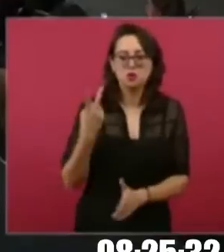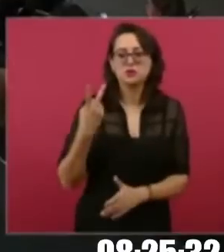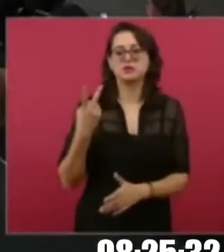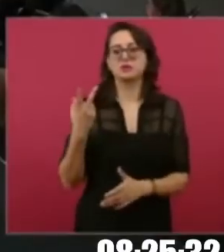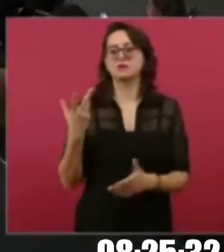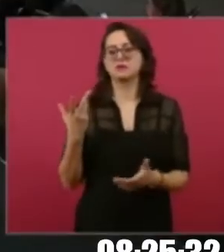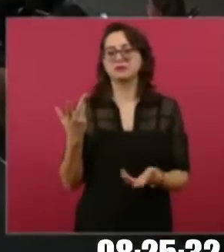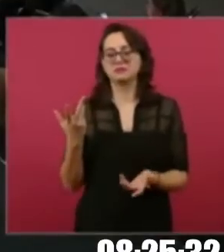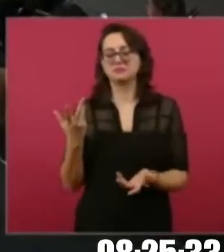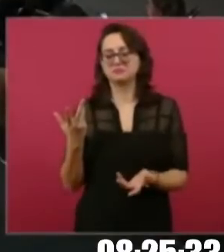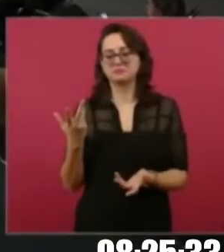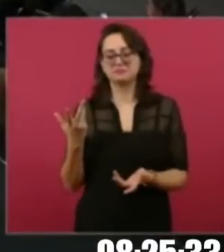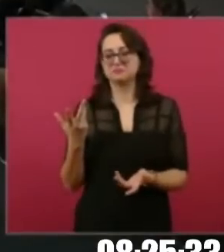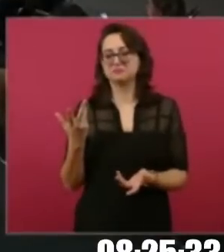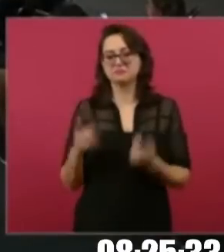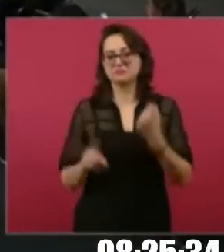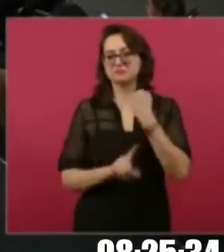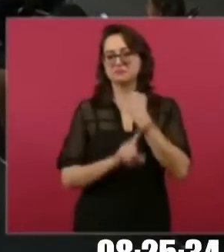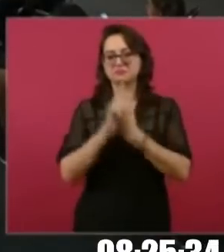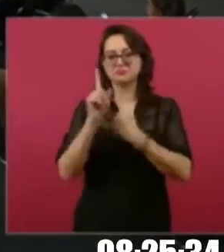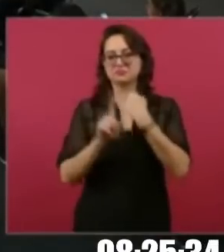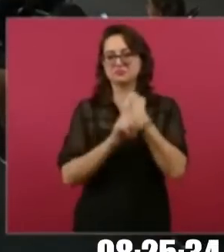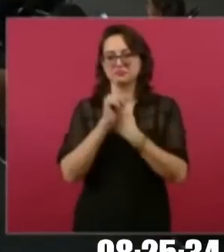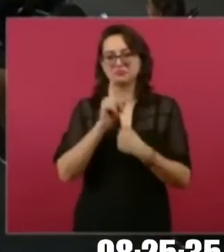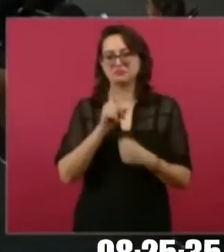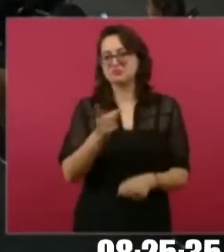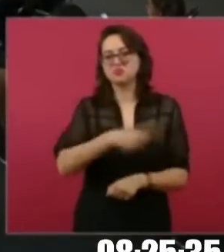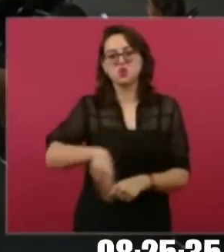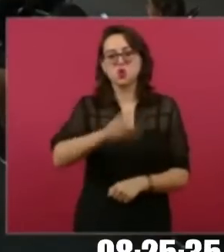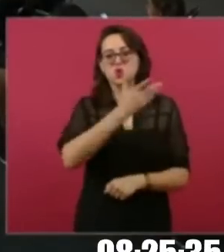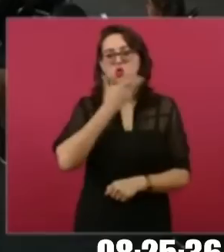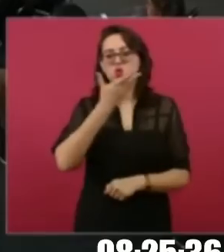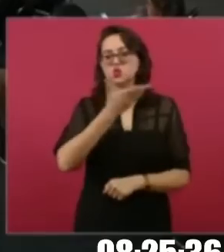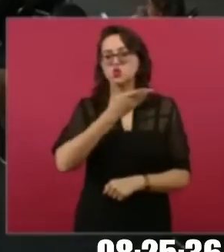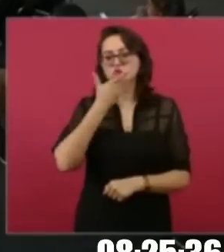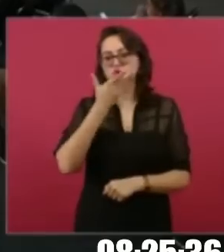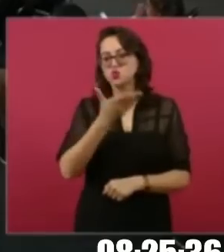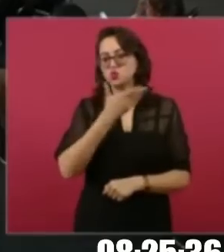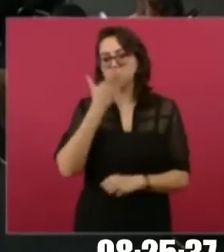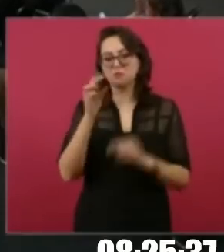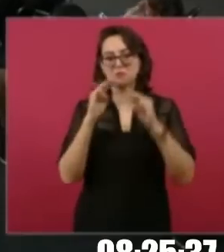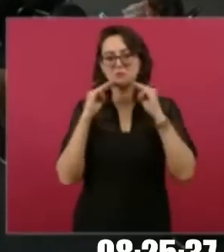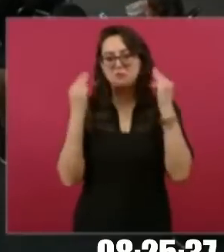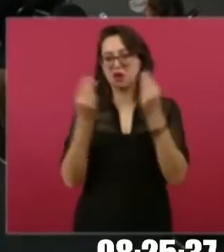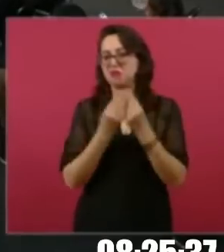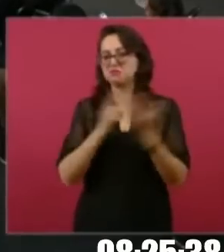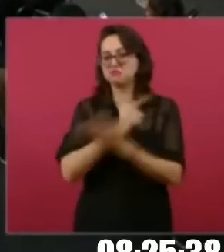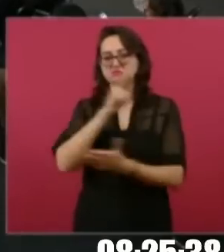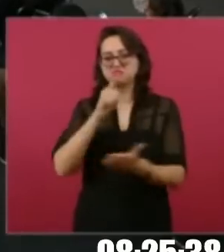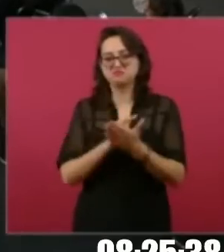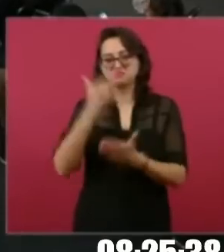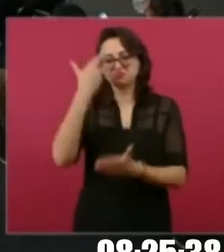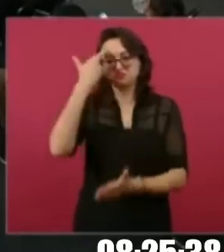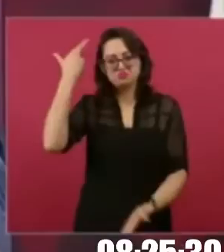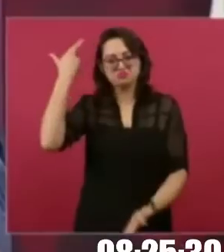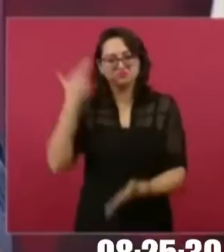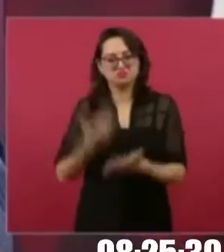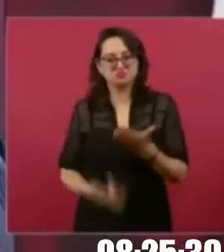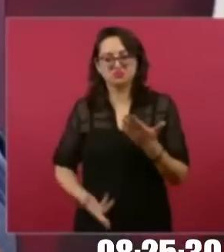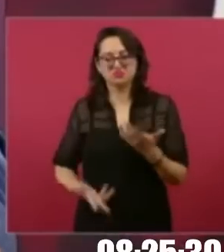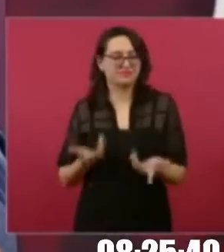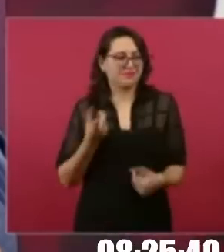son gentes dedicadas a la delincuencia pues a seguir